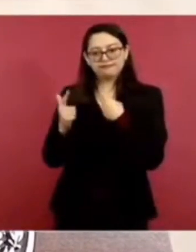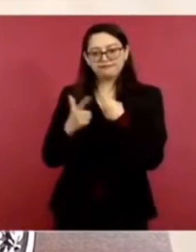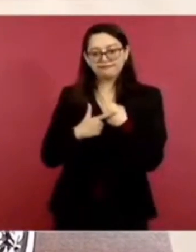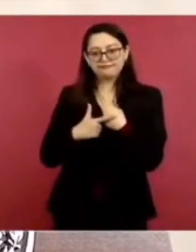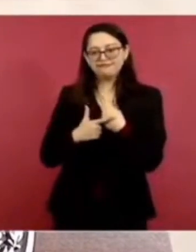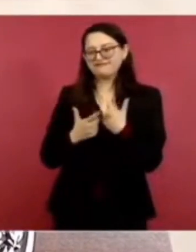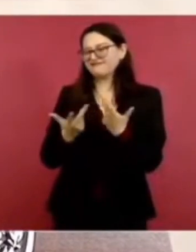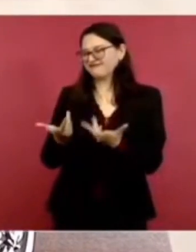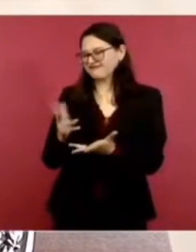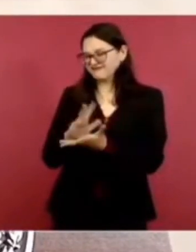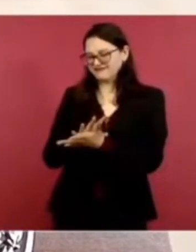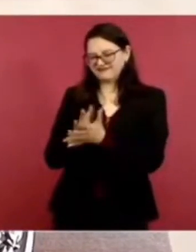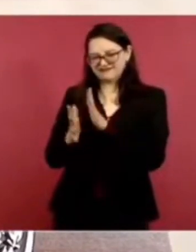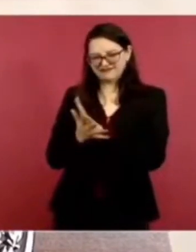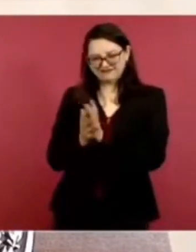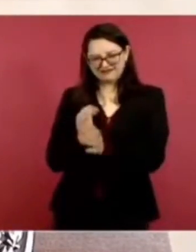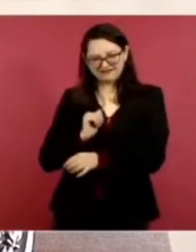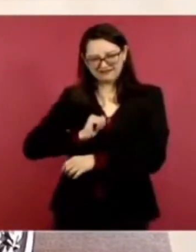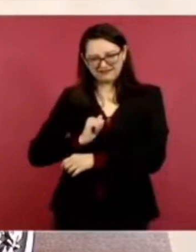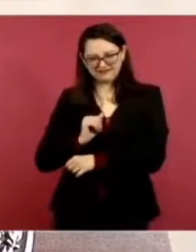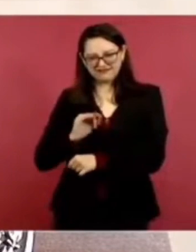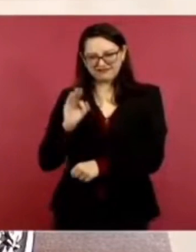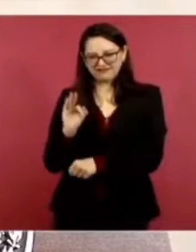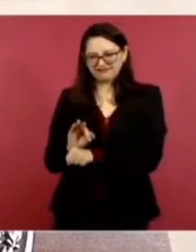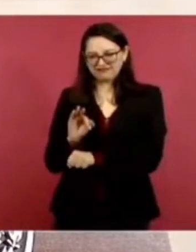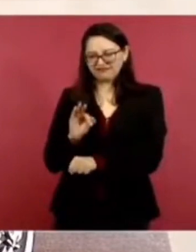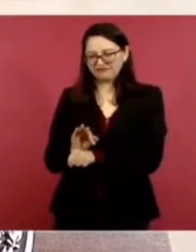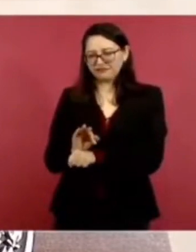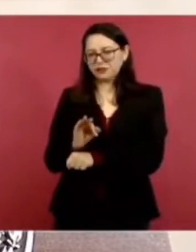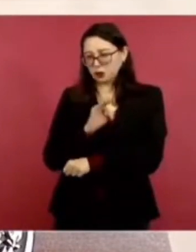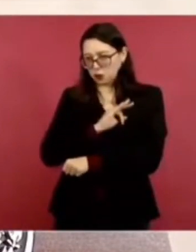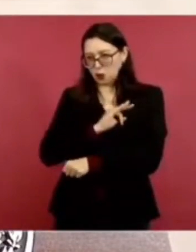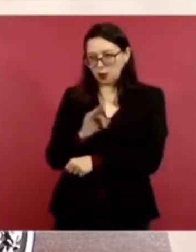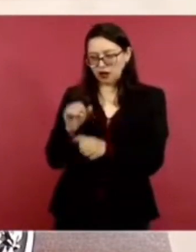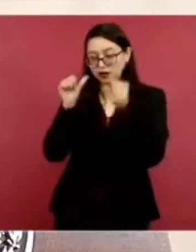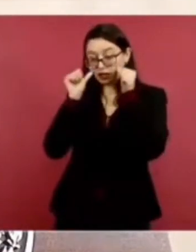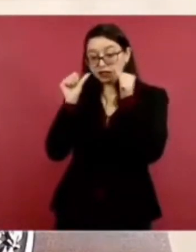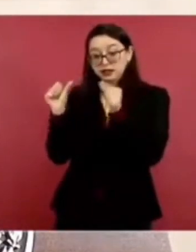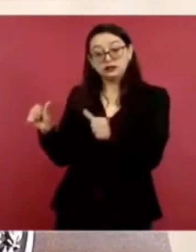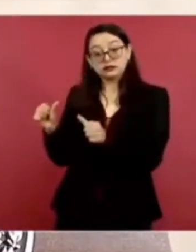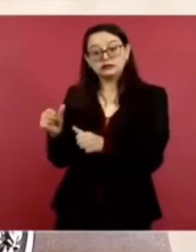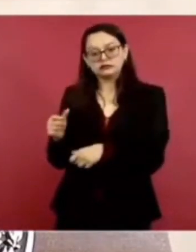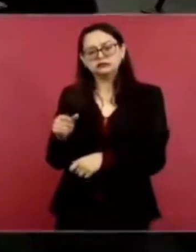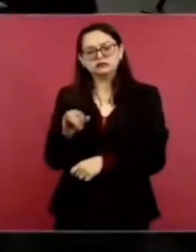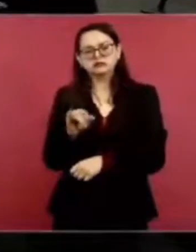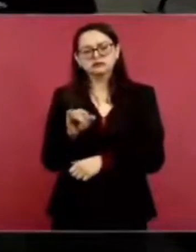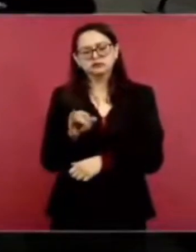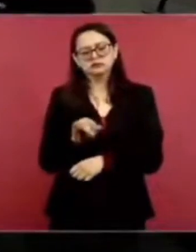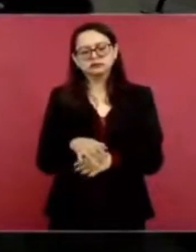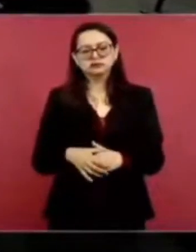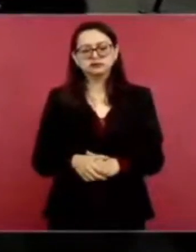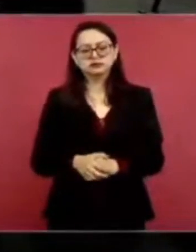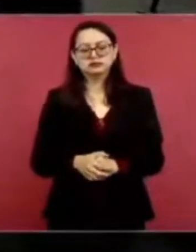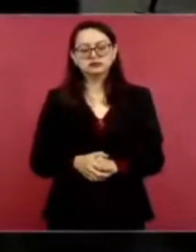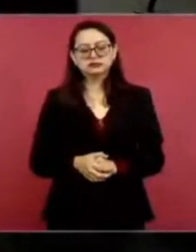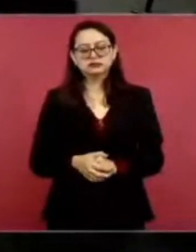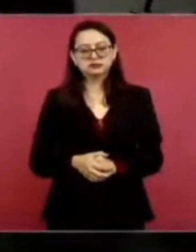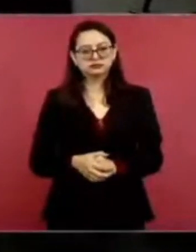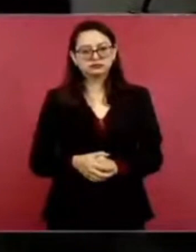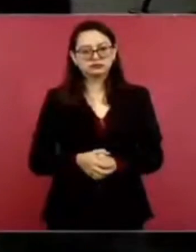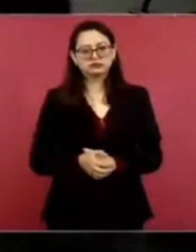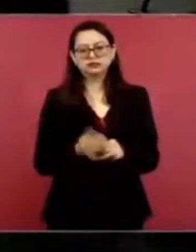de influyentismo o de corrupción. Eso es lo que podemos hacer. Entonces, con